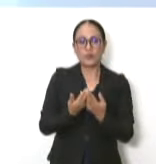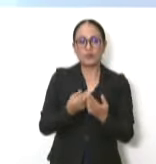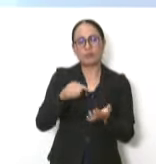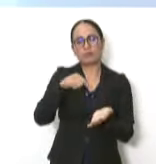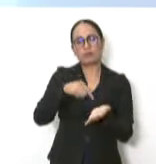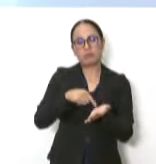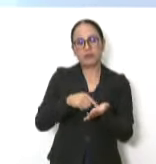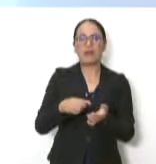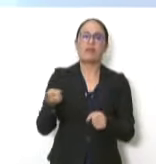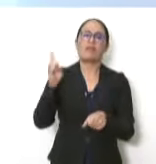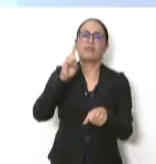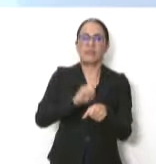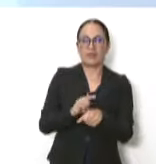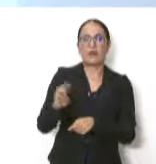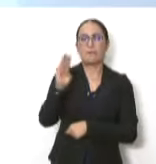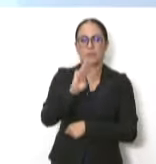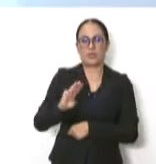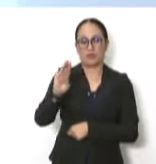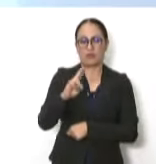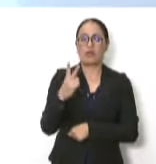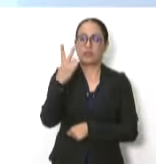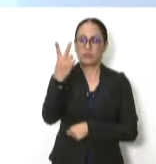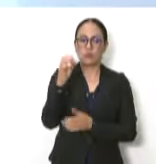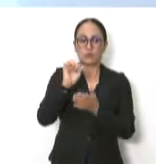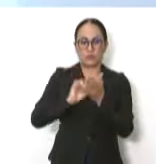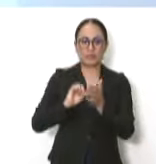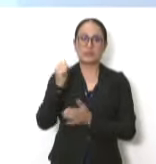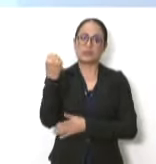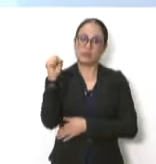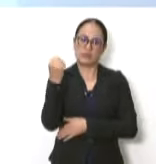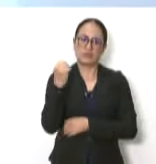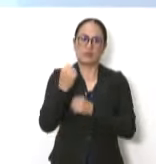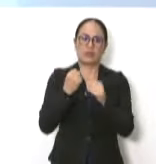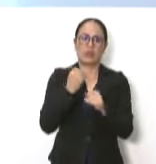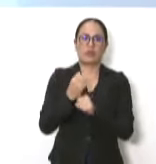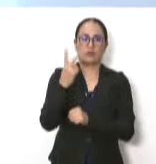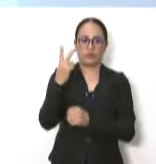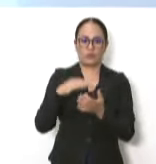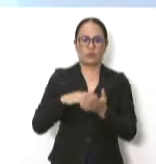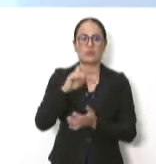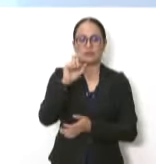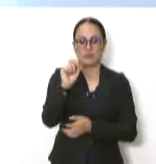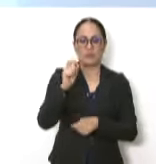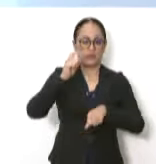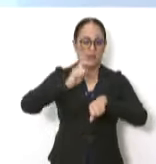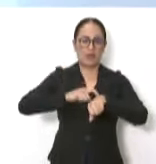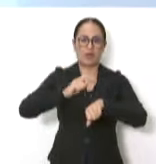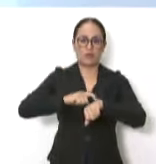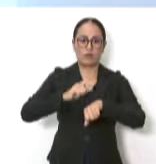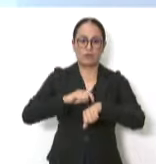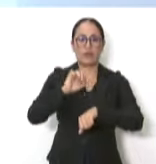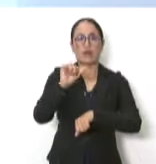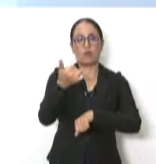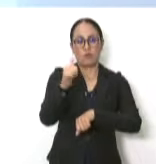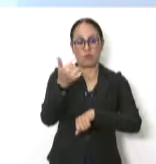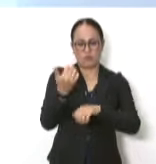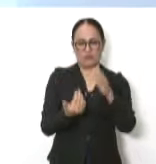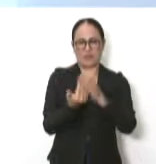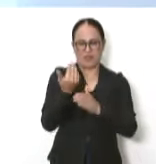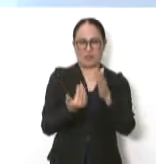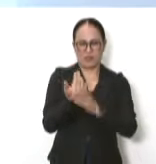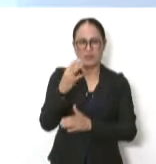al miércoles 2 de septiembre del 2020, cuando son las 11 de la mañana